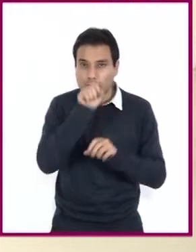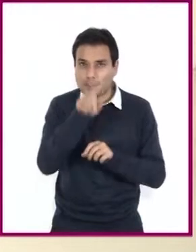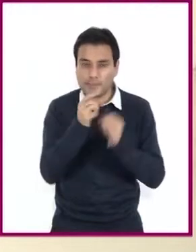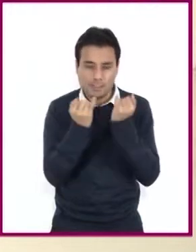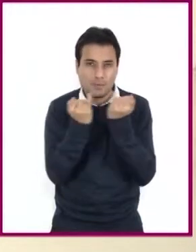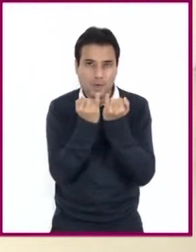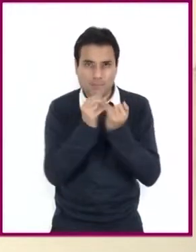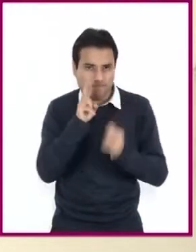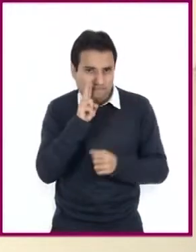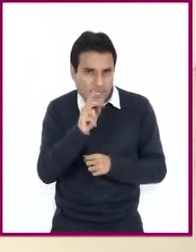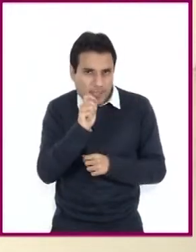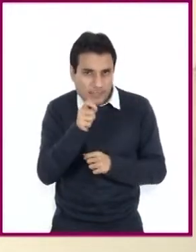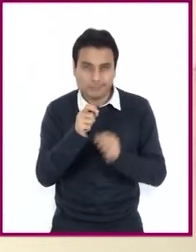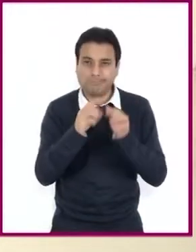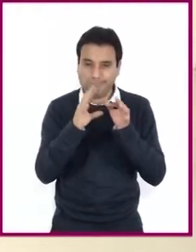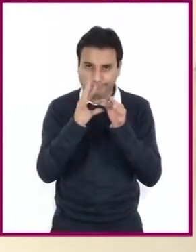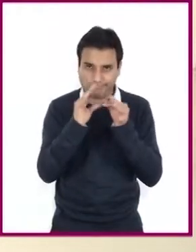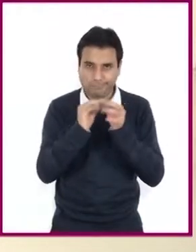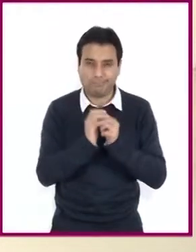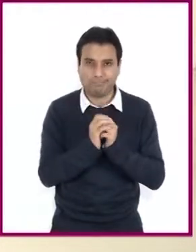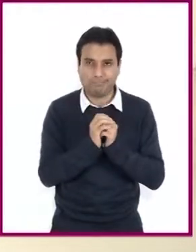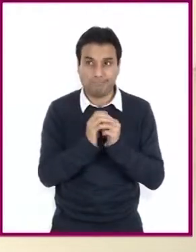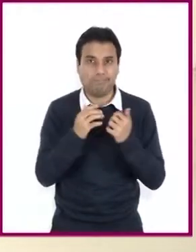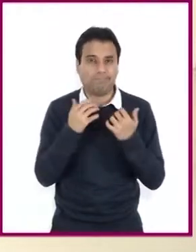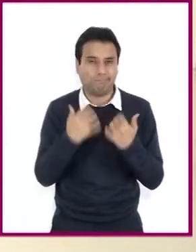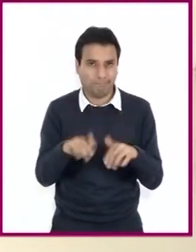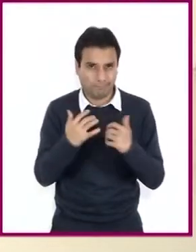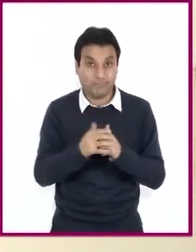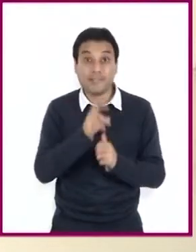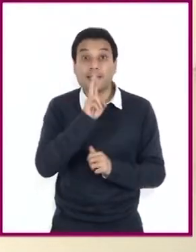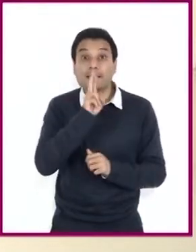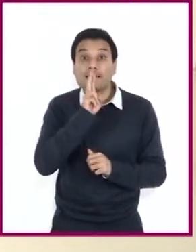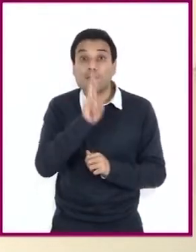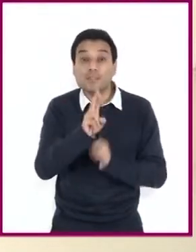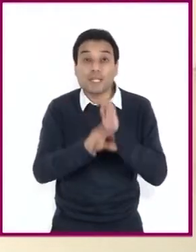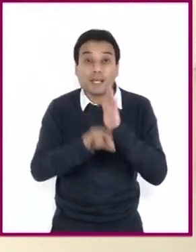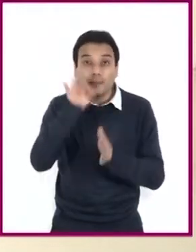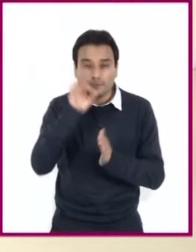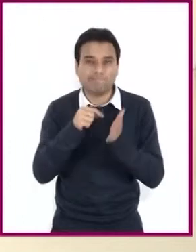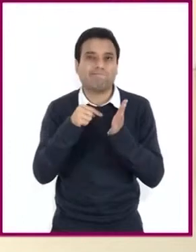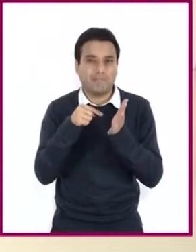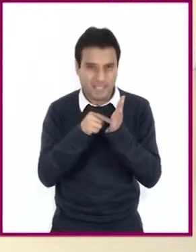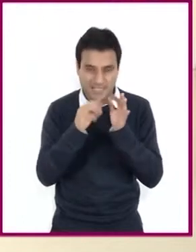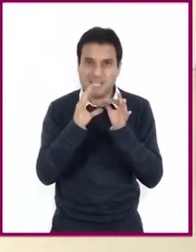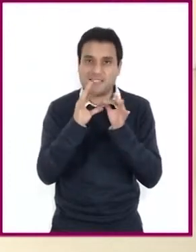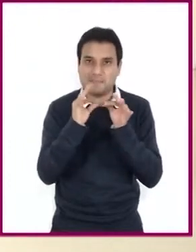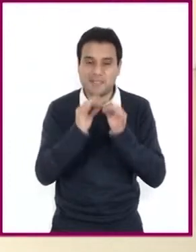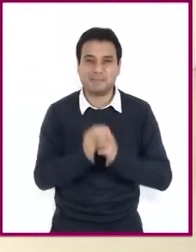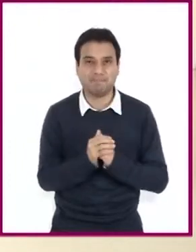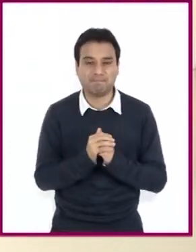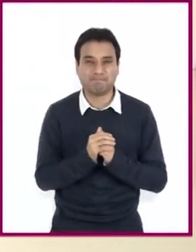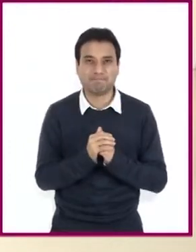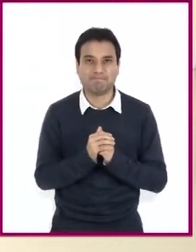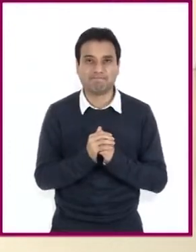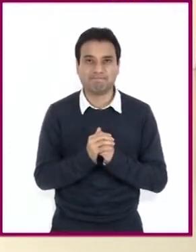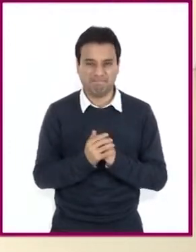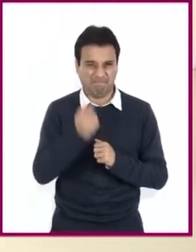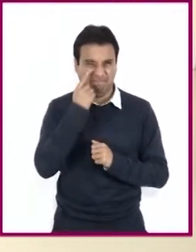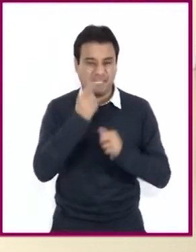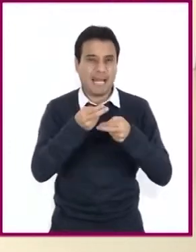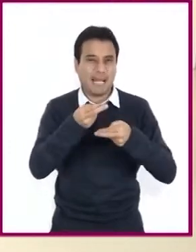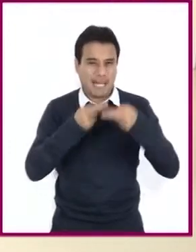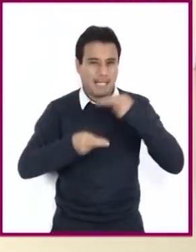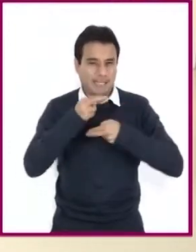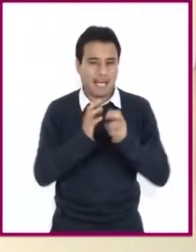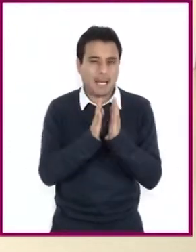fenómeno observado. Y que contiene los resultados obtenidos durante la experimentación. Regresemos al texto